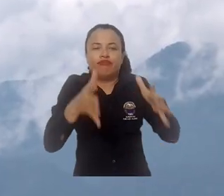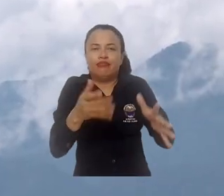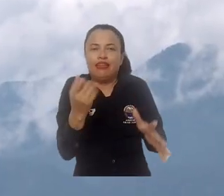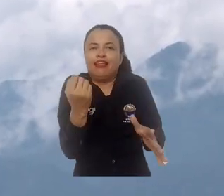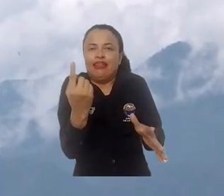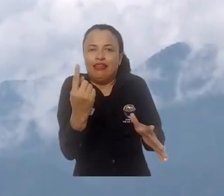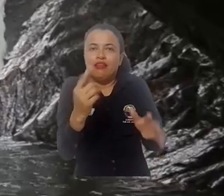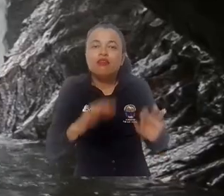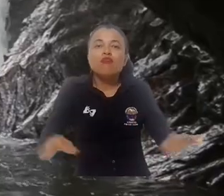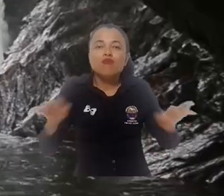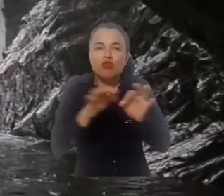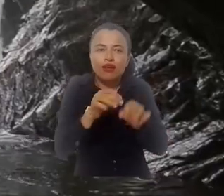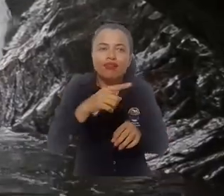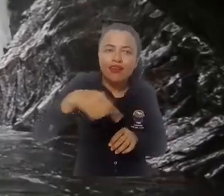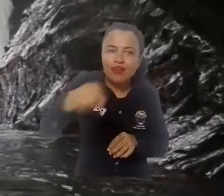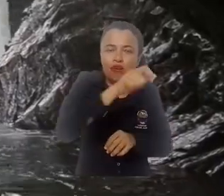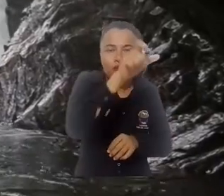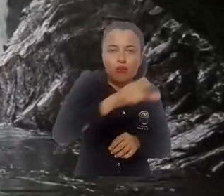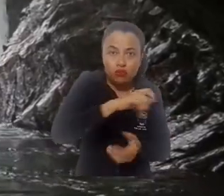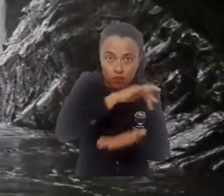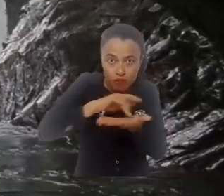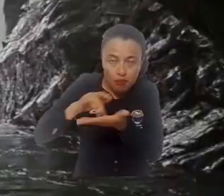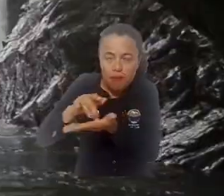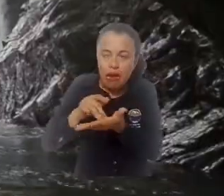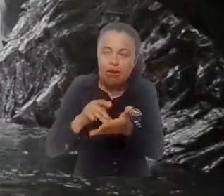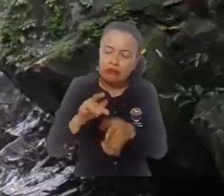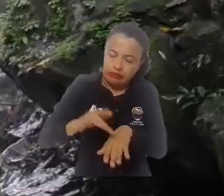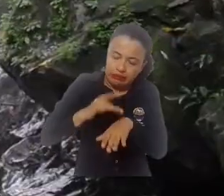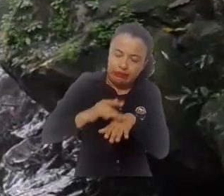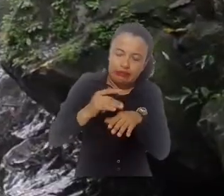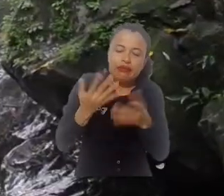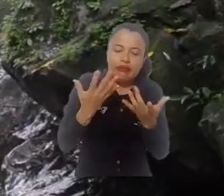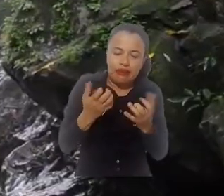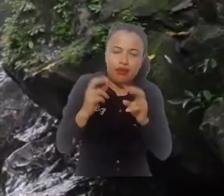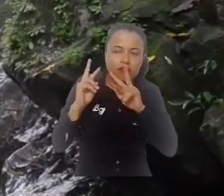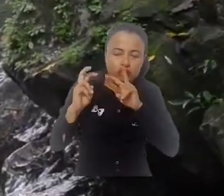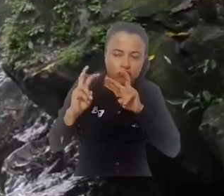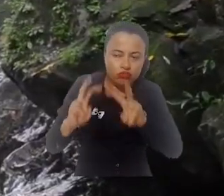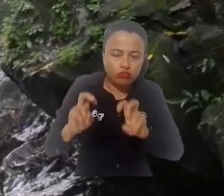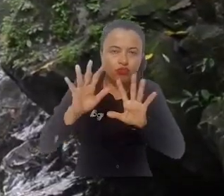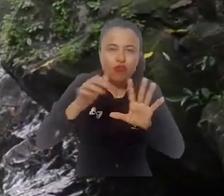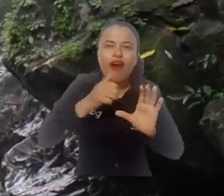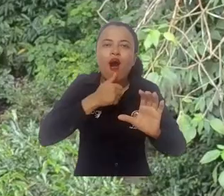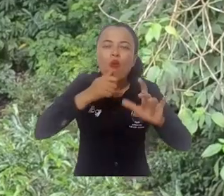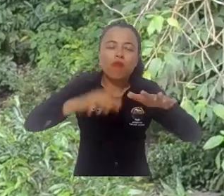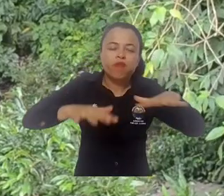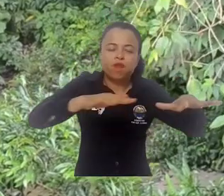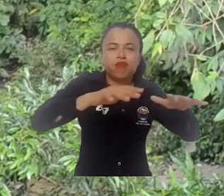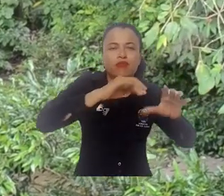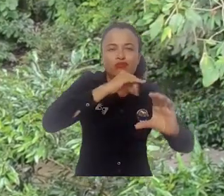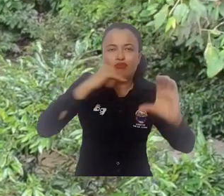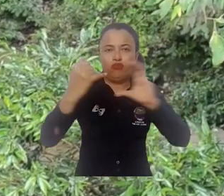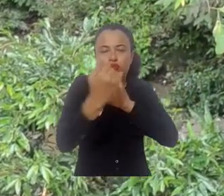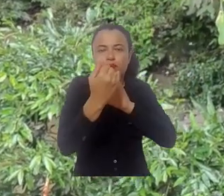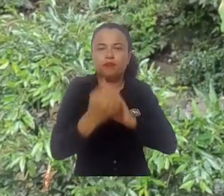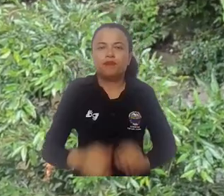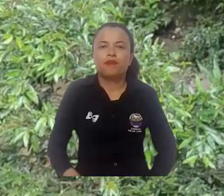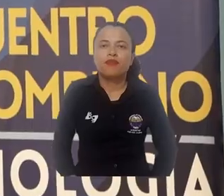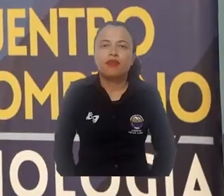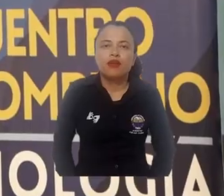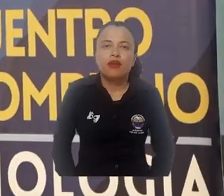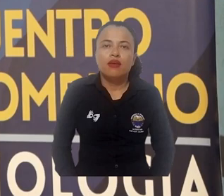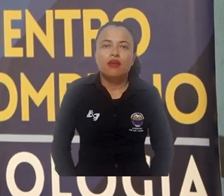Nevada, pues es un poco ese contexto integral del cual pretendemos que quienes nos visitaron se animen a estudiar la limnología